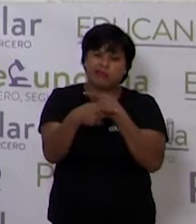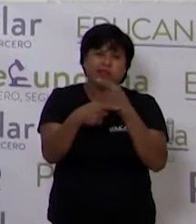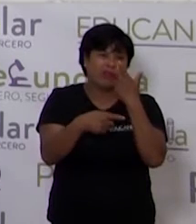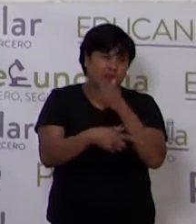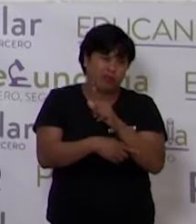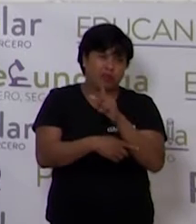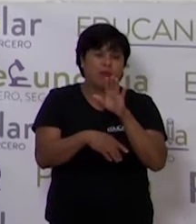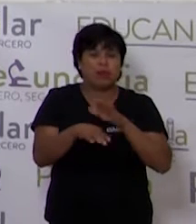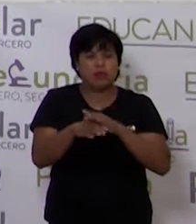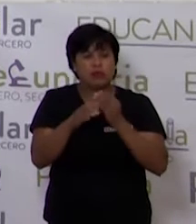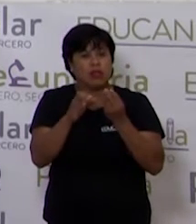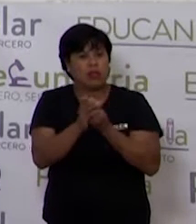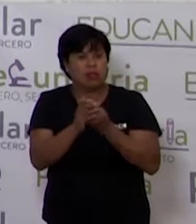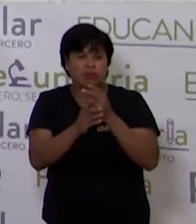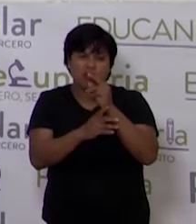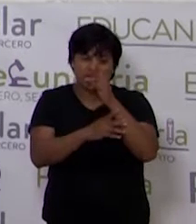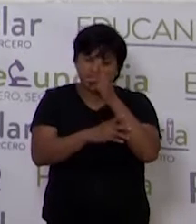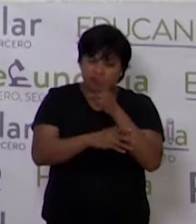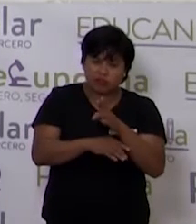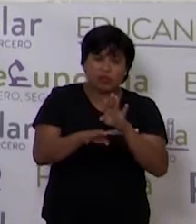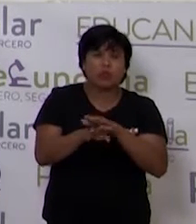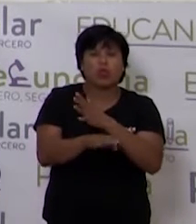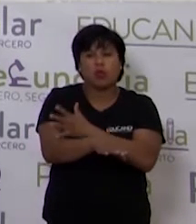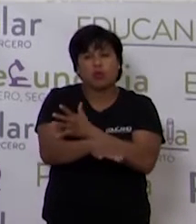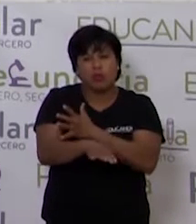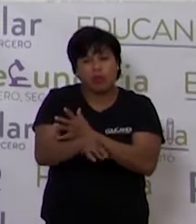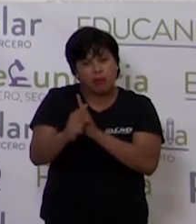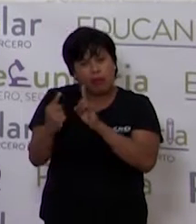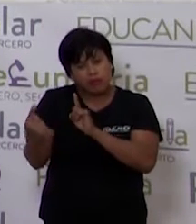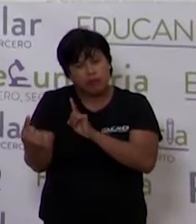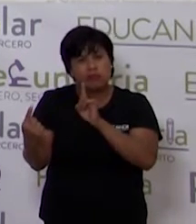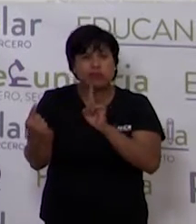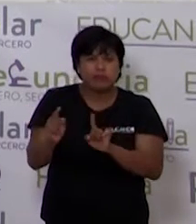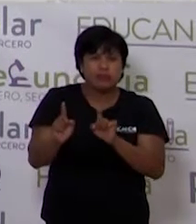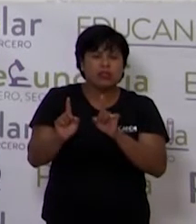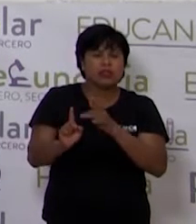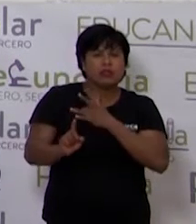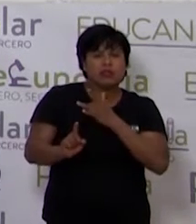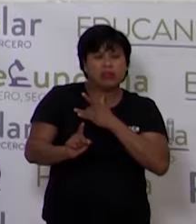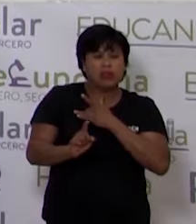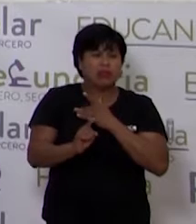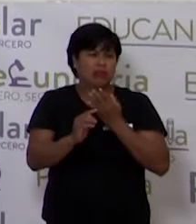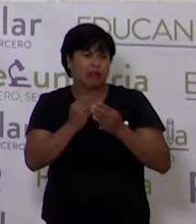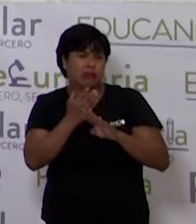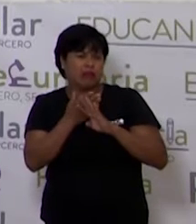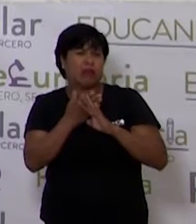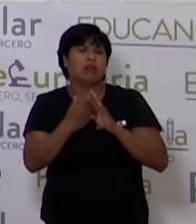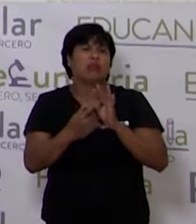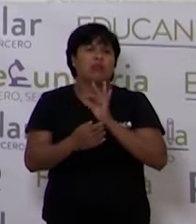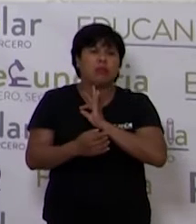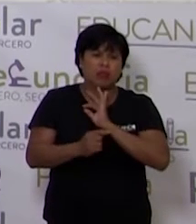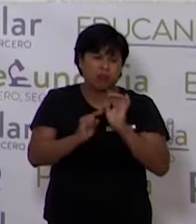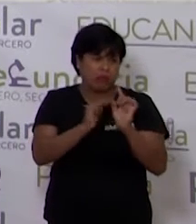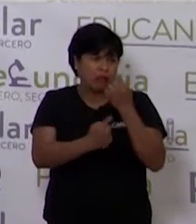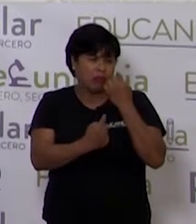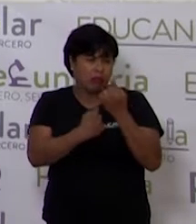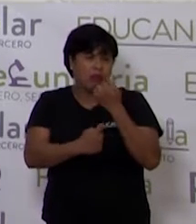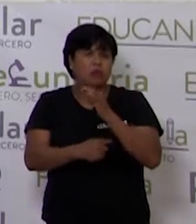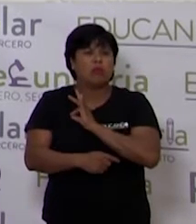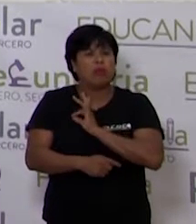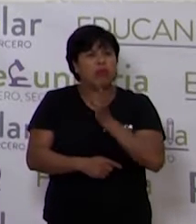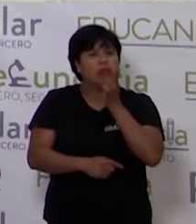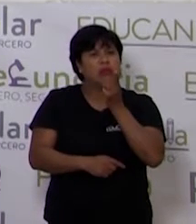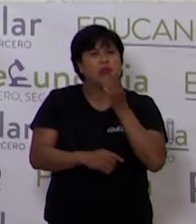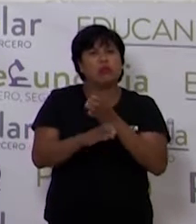es en clase, el compañerito que se siente ofendido pueda decirte las cosas